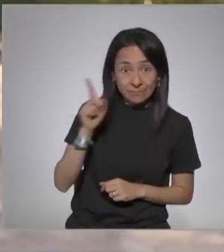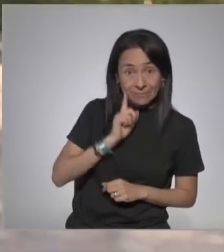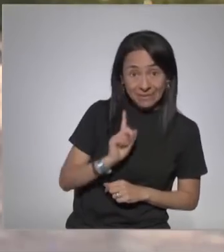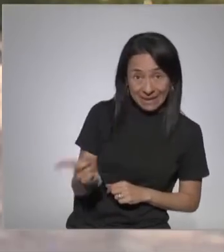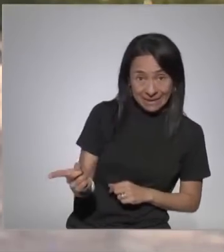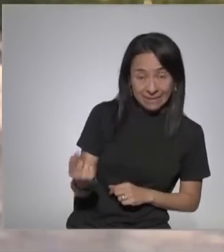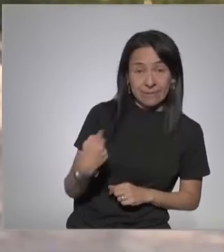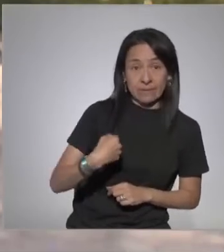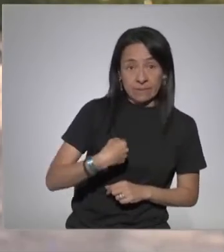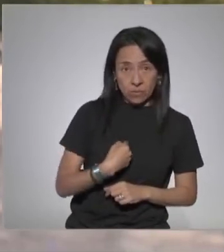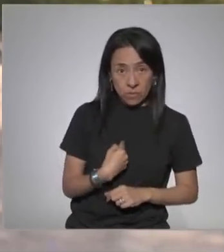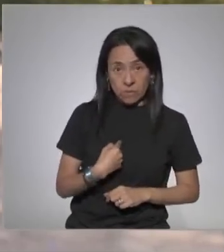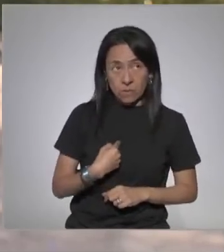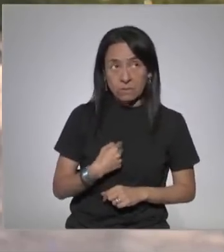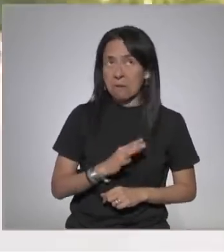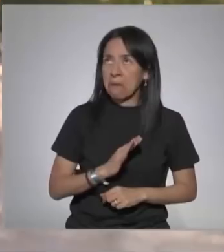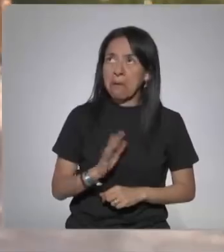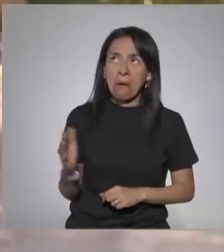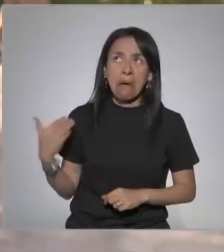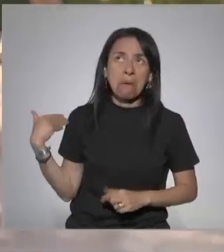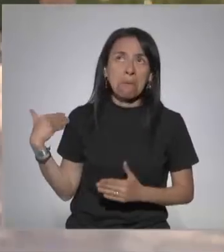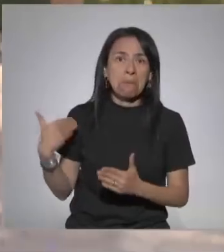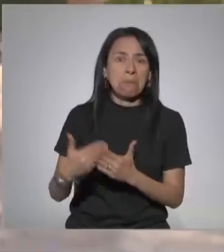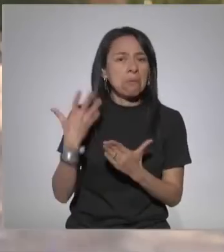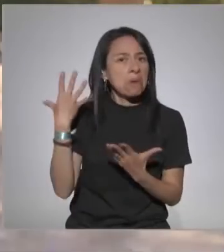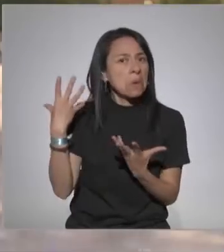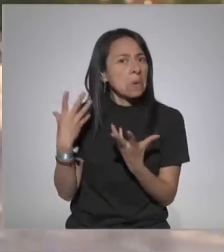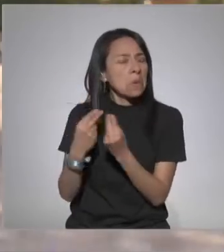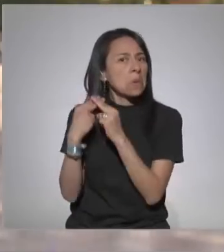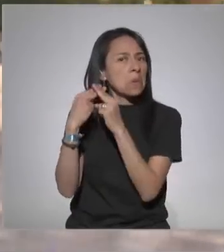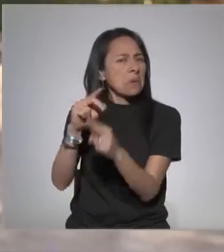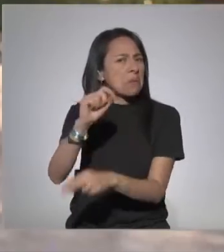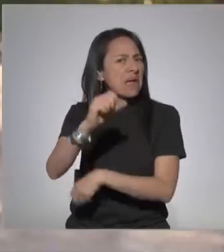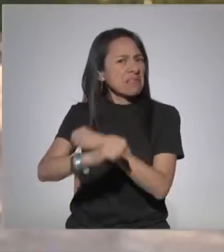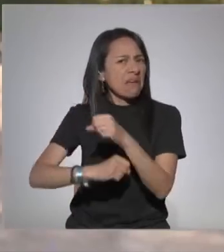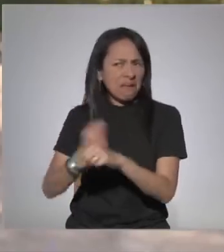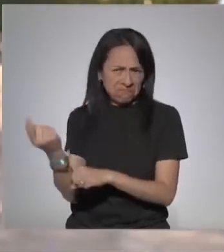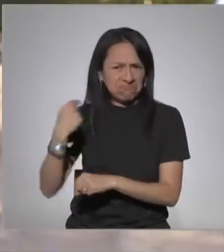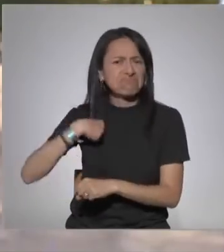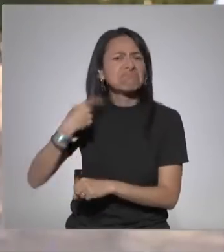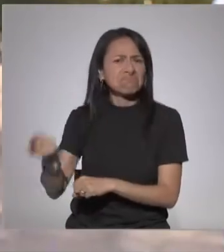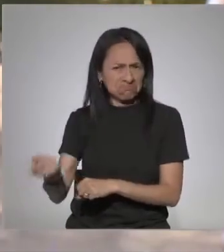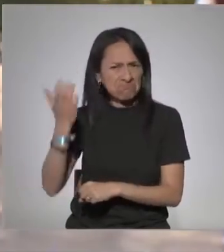tenemos más de 20 años, porque nos entendemos, más que nada.